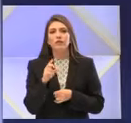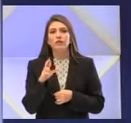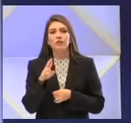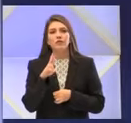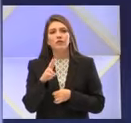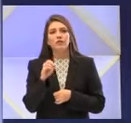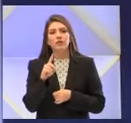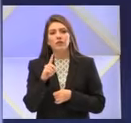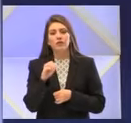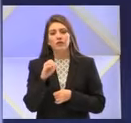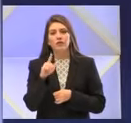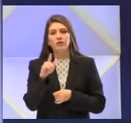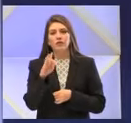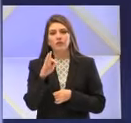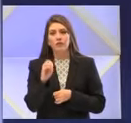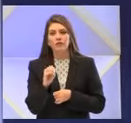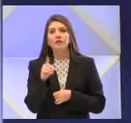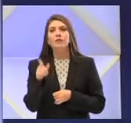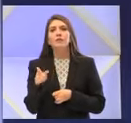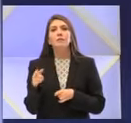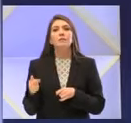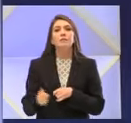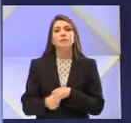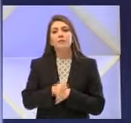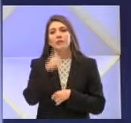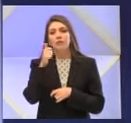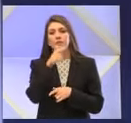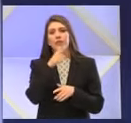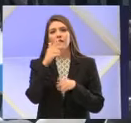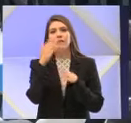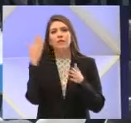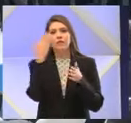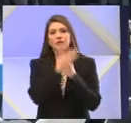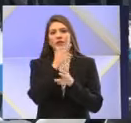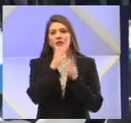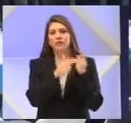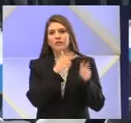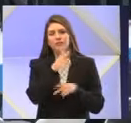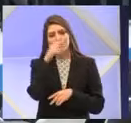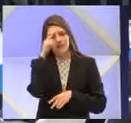neri vela el primer astronauta mexicano doctor por favor